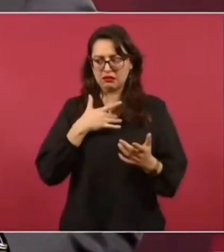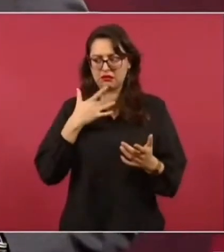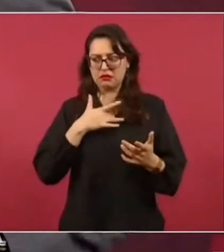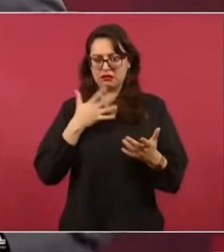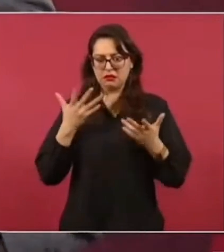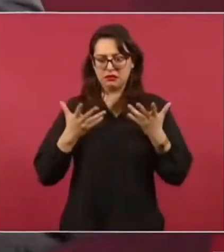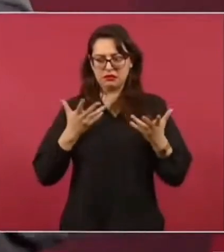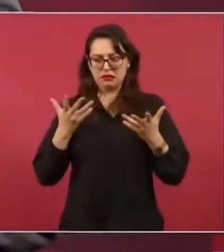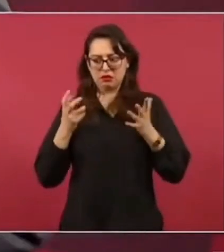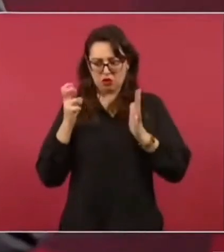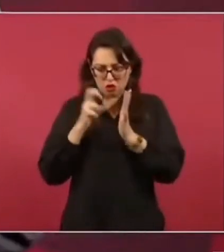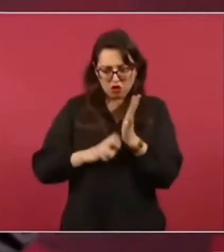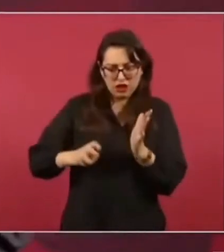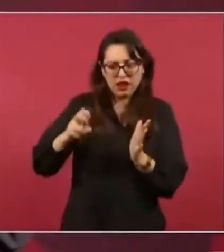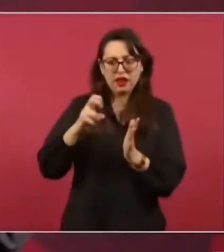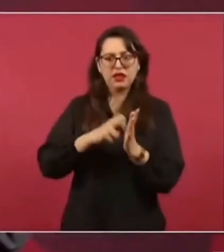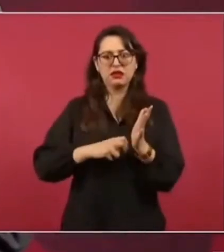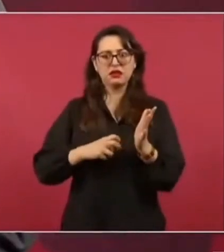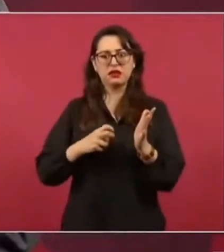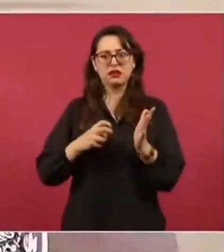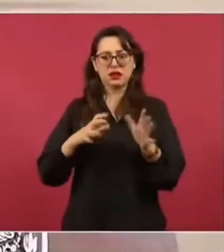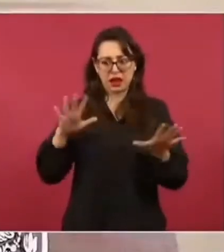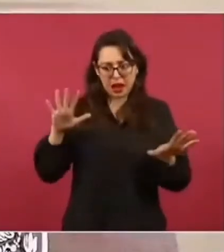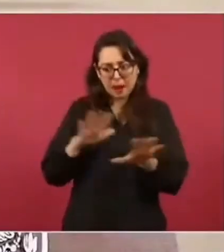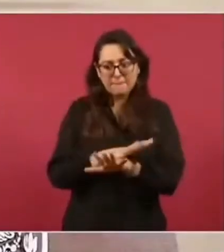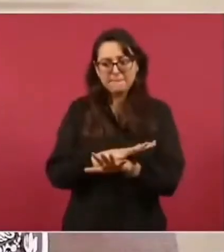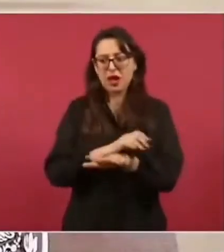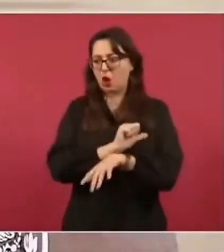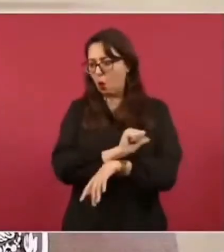Que no pudieron